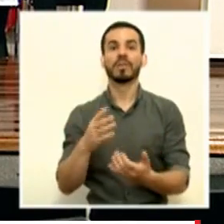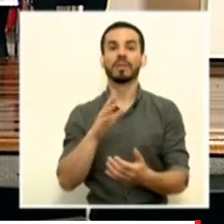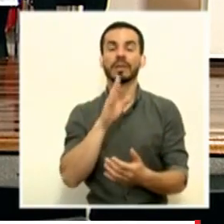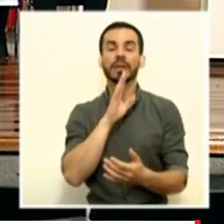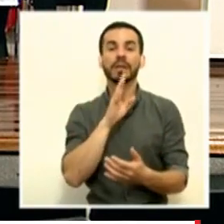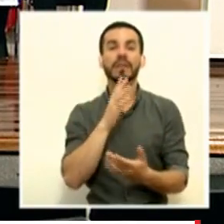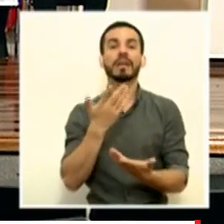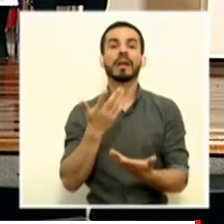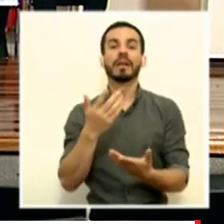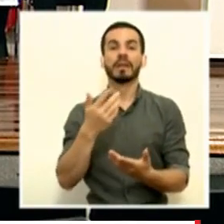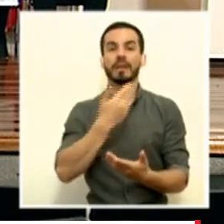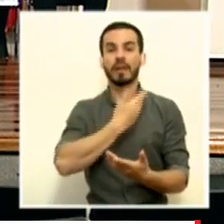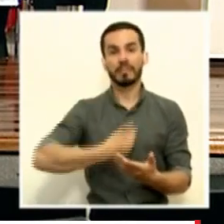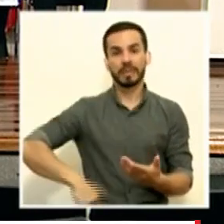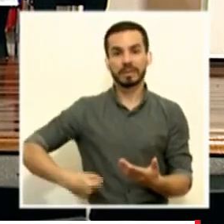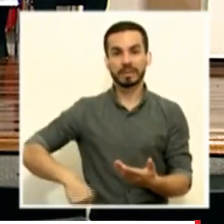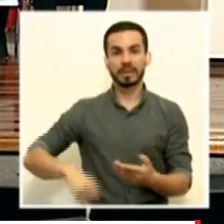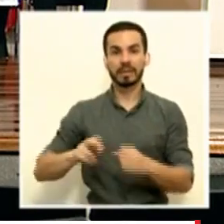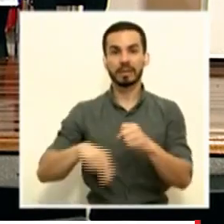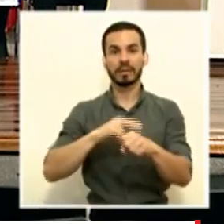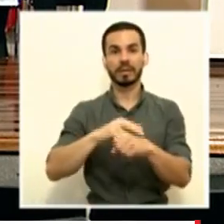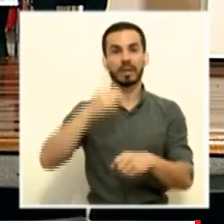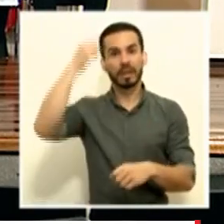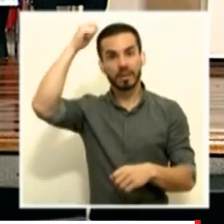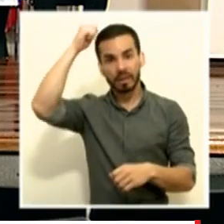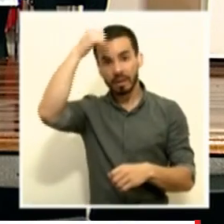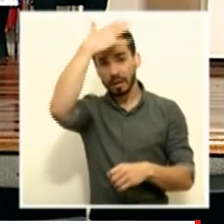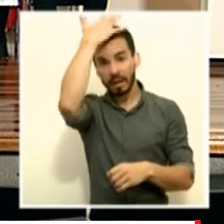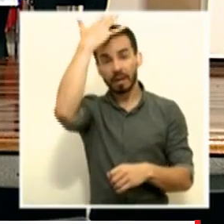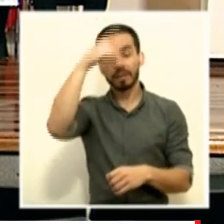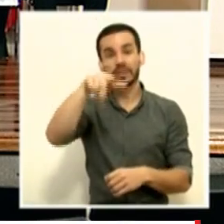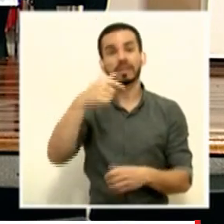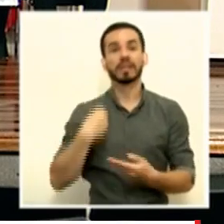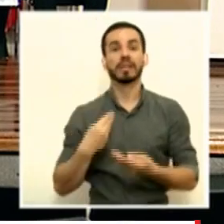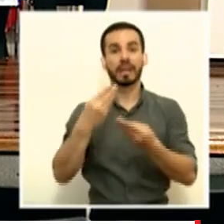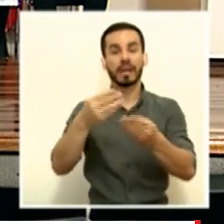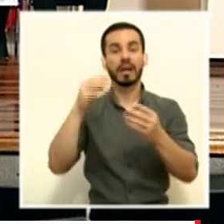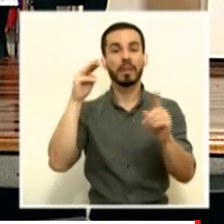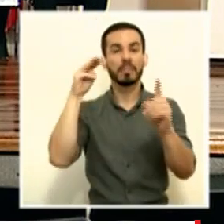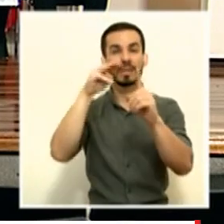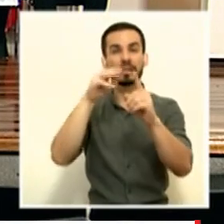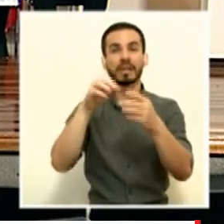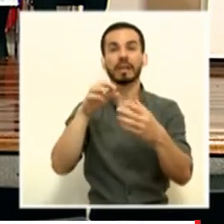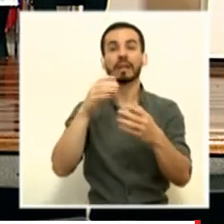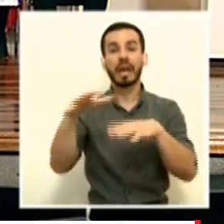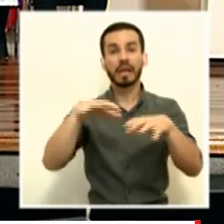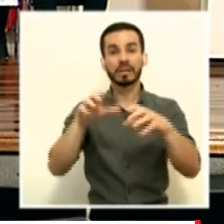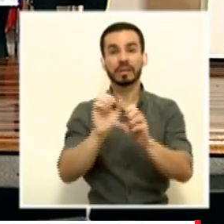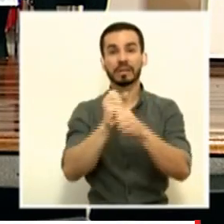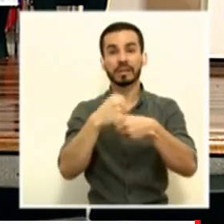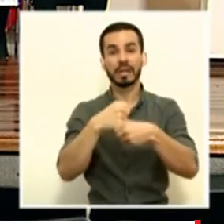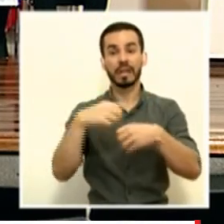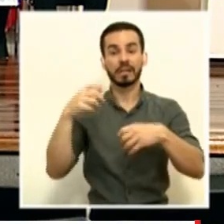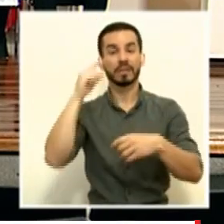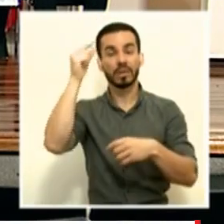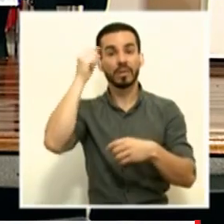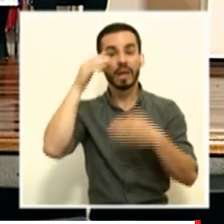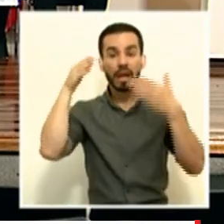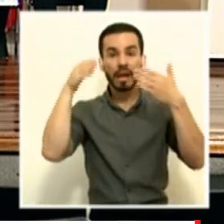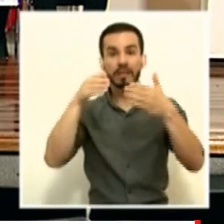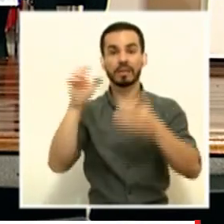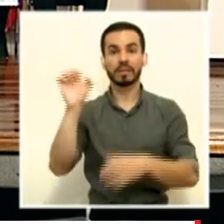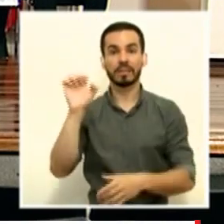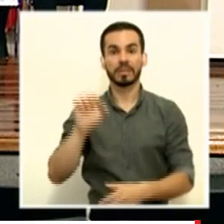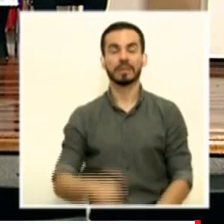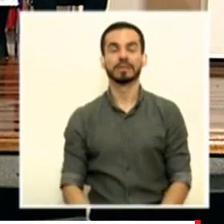el mensaje del presidente de la República, don Carlos Alvarado Quesada, que nos dará un mensaje sobre las acciones que realiza el gobierno en atención de la emergencia. Buenas